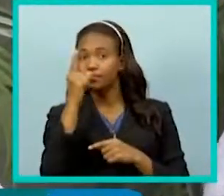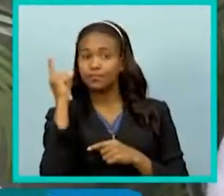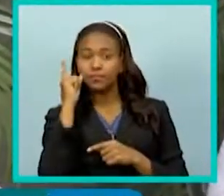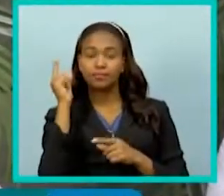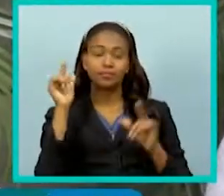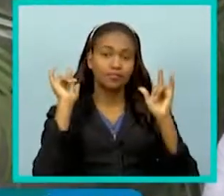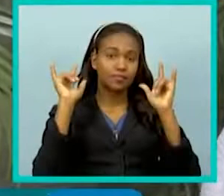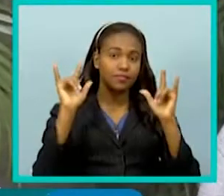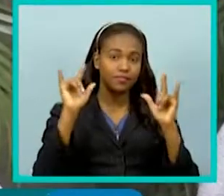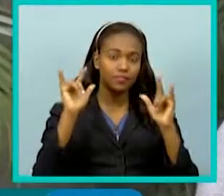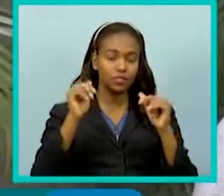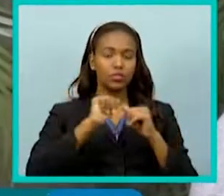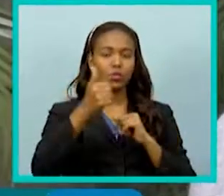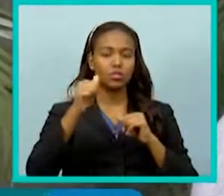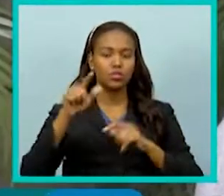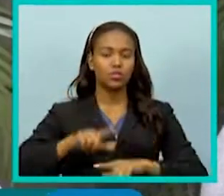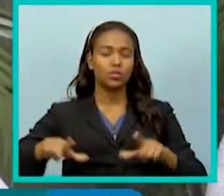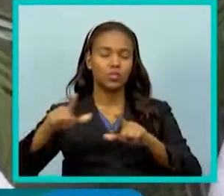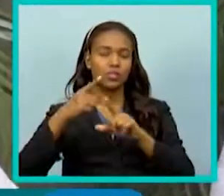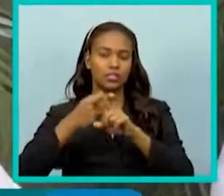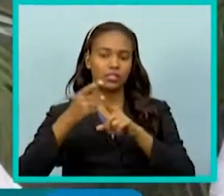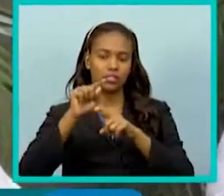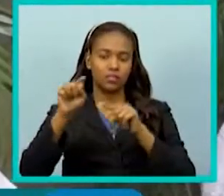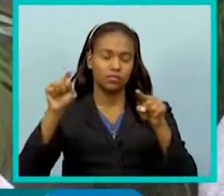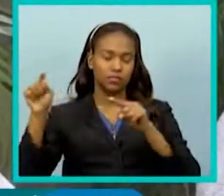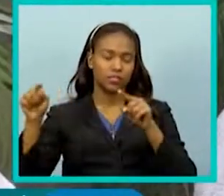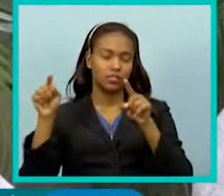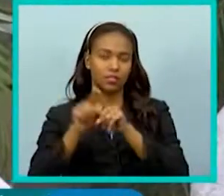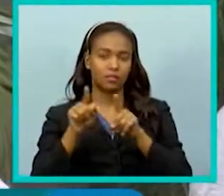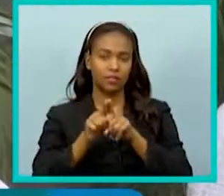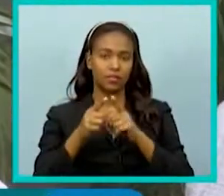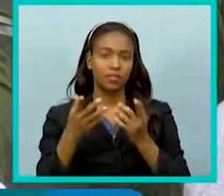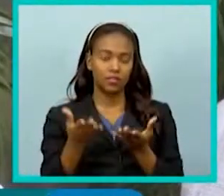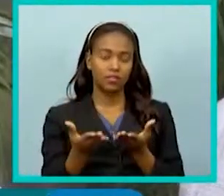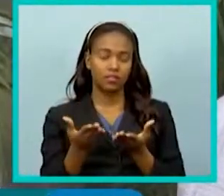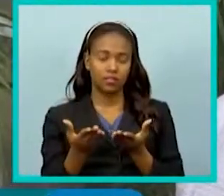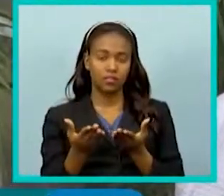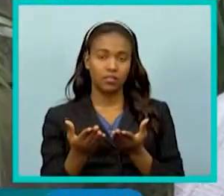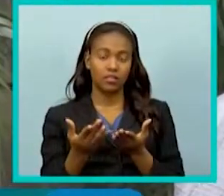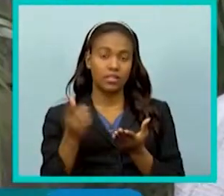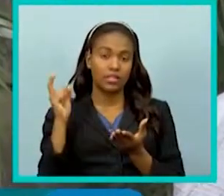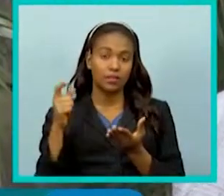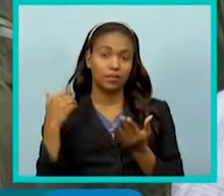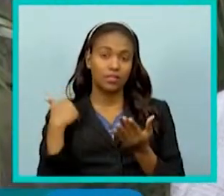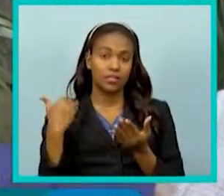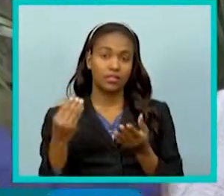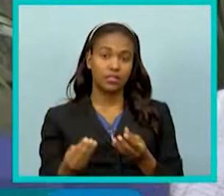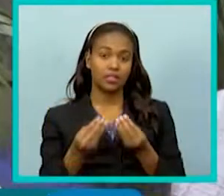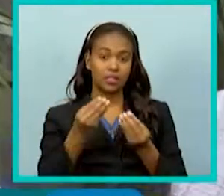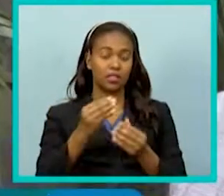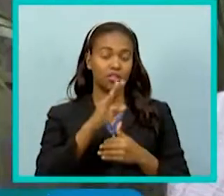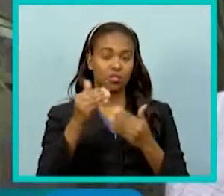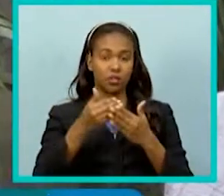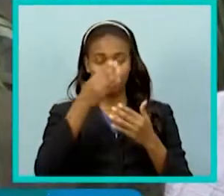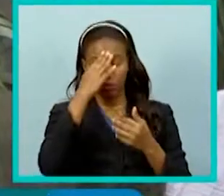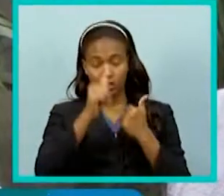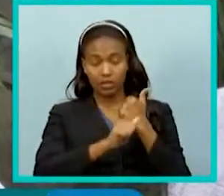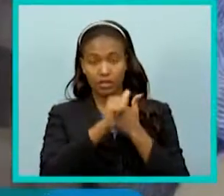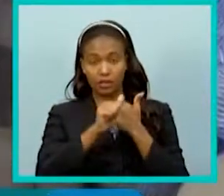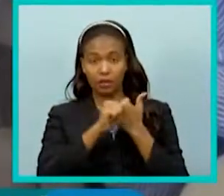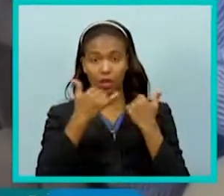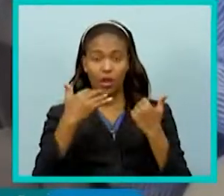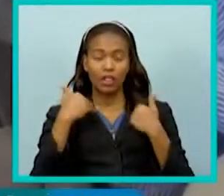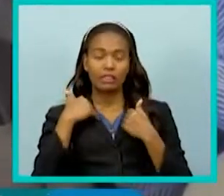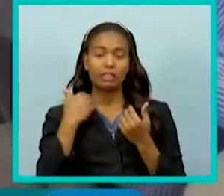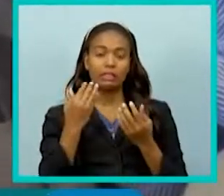Santiago otras ciudades del interior y los hay que ponerle barrote a todo porque a la delincuencia nos está